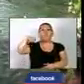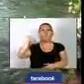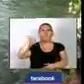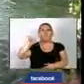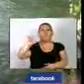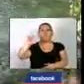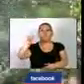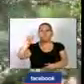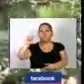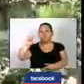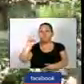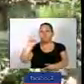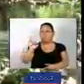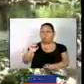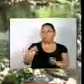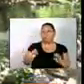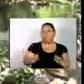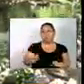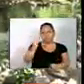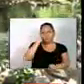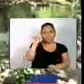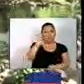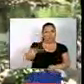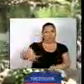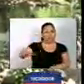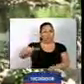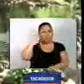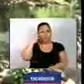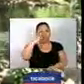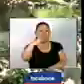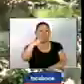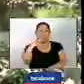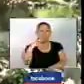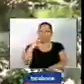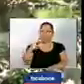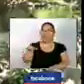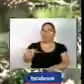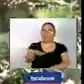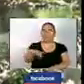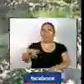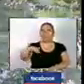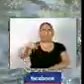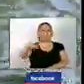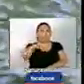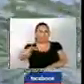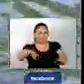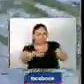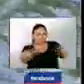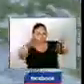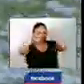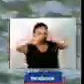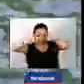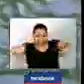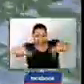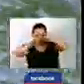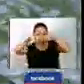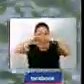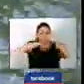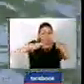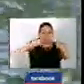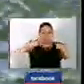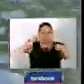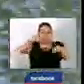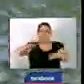Montefresco es un destino el cual se caracteriza por ser literalmente un paraíso escondido entre cañales y montañas y